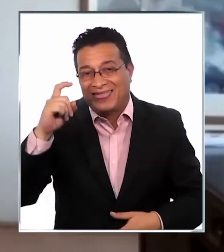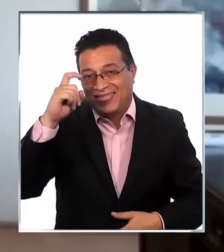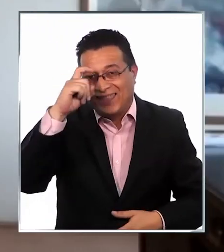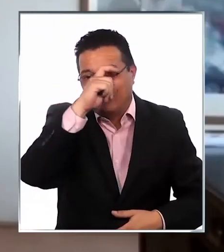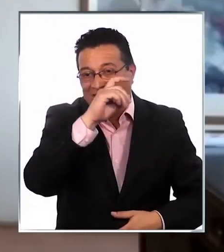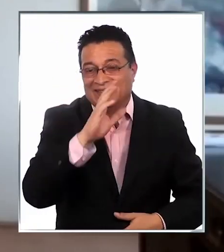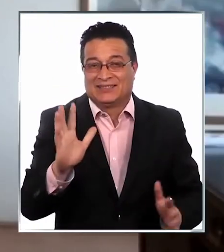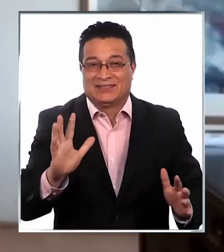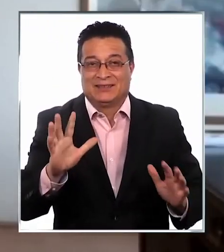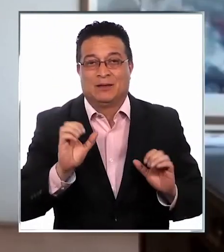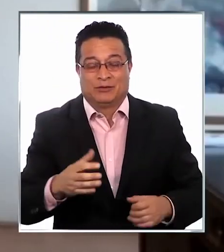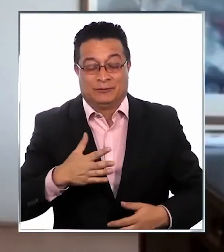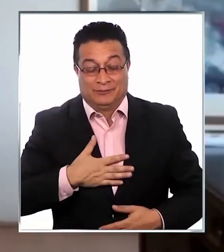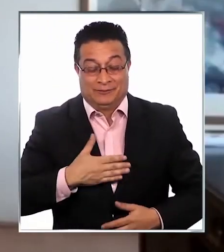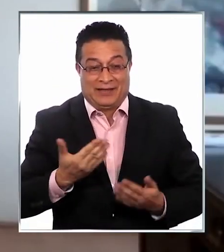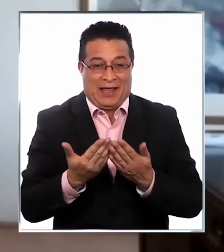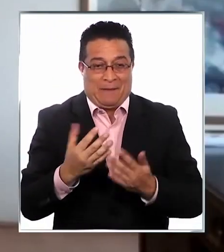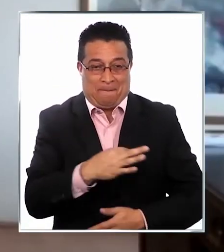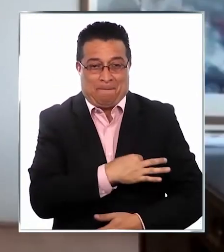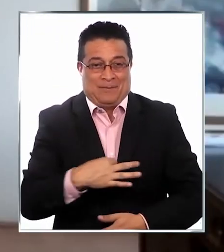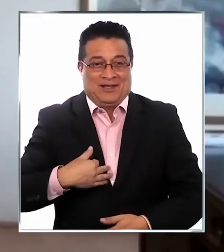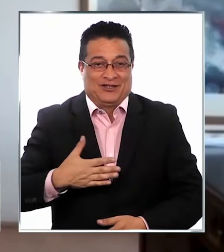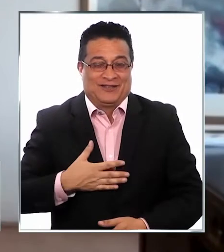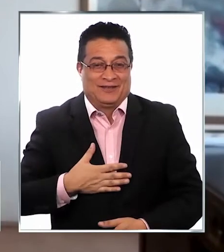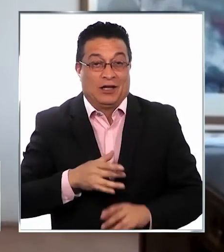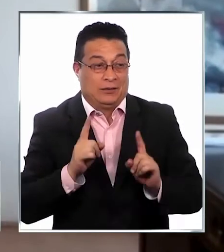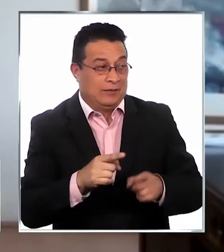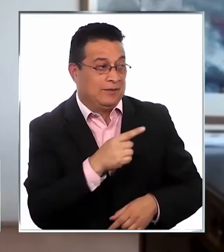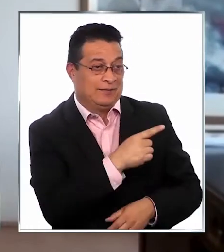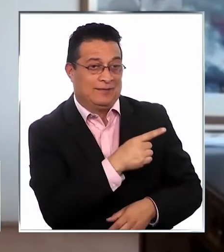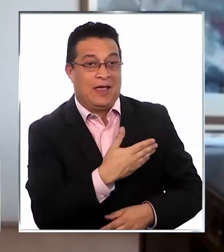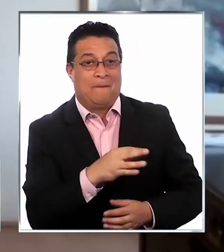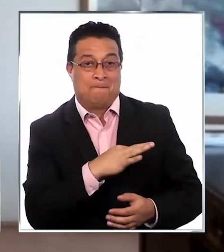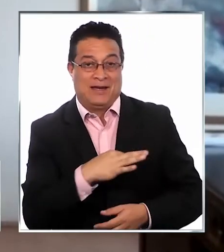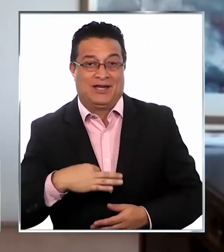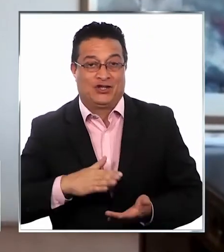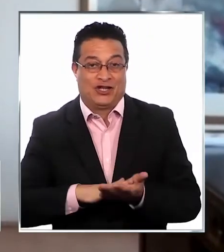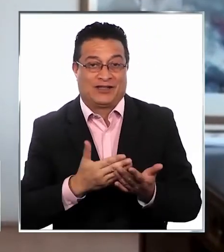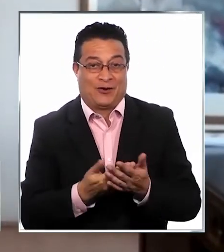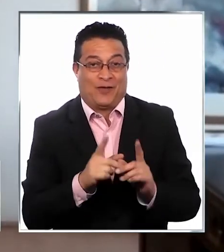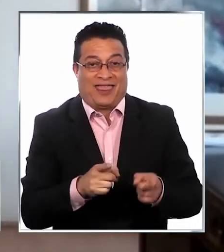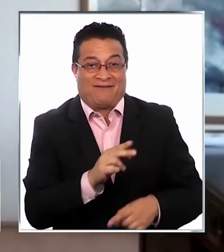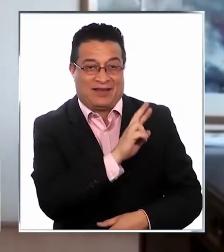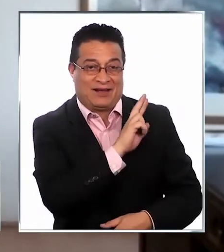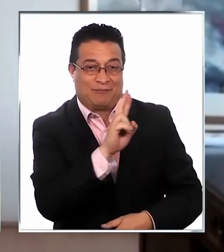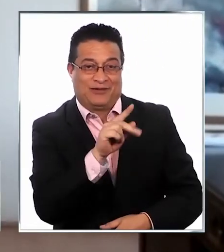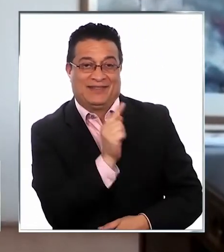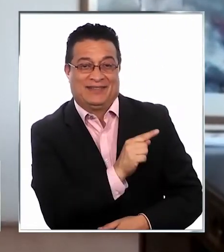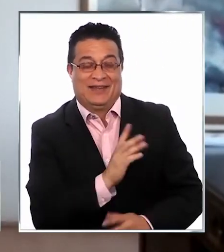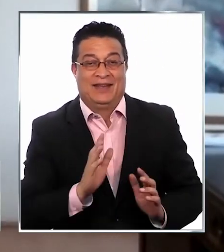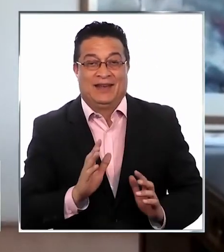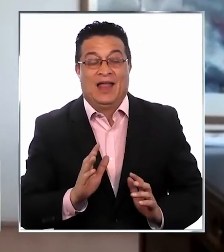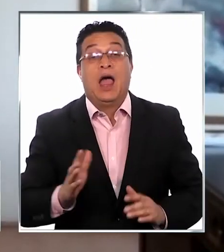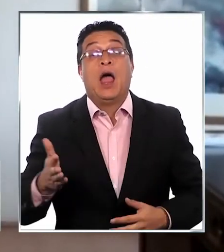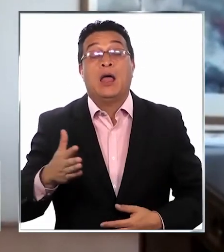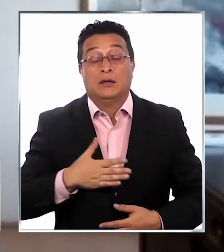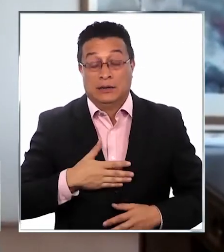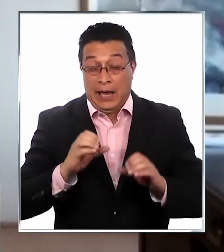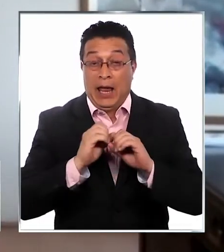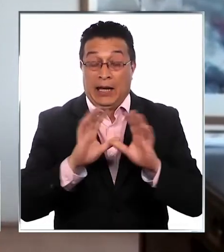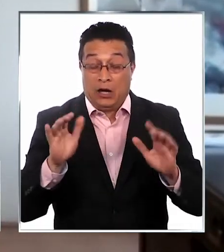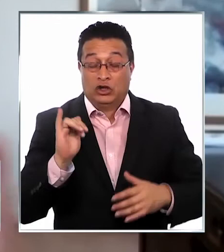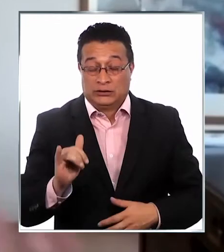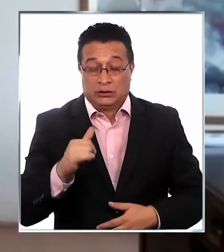caso del ministro de Educación hacer esa proyección, yo creo que le corresponde más al ministro de Salud, pero lo que sí está claro es que yo creo que vamos a